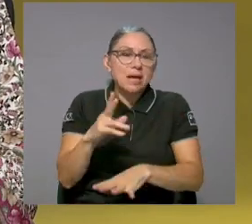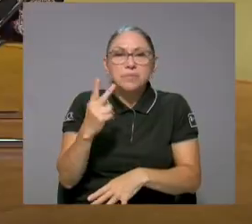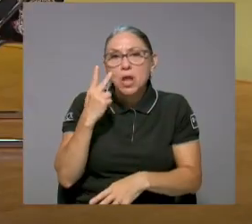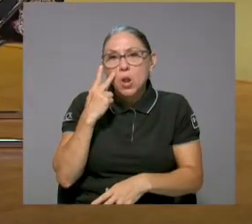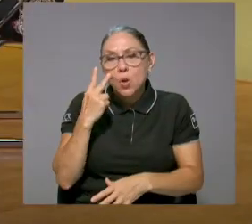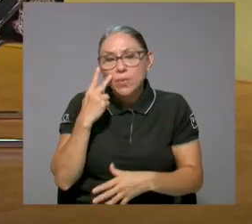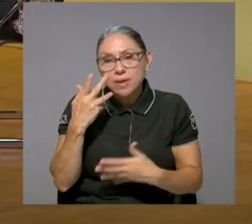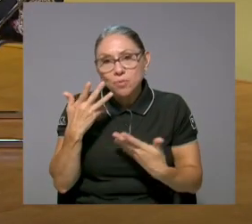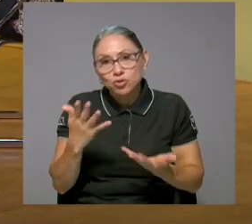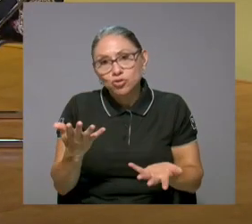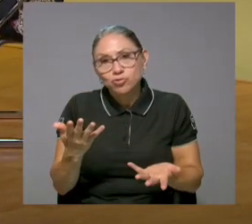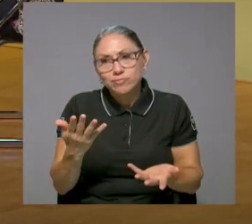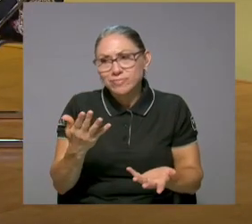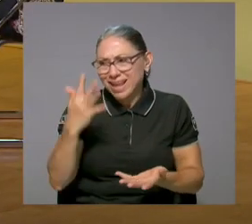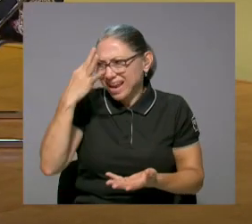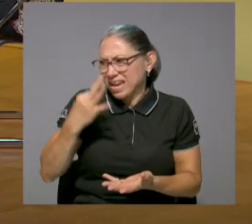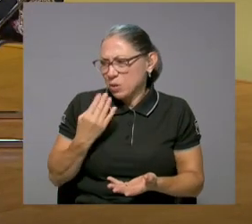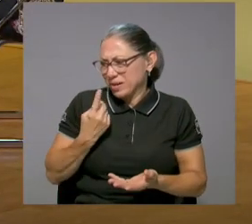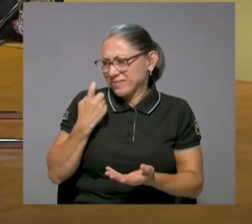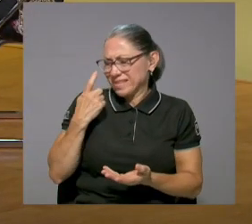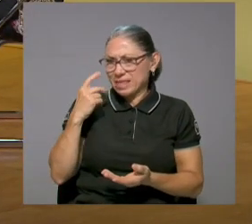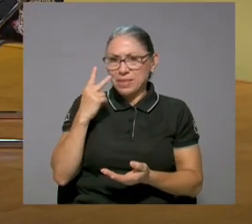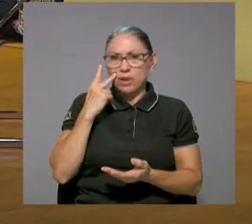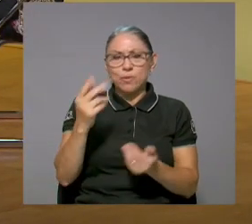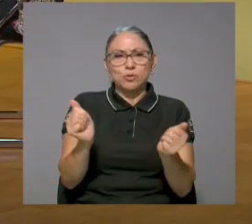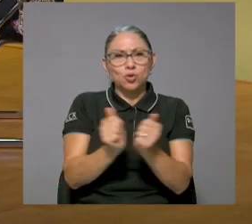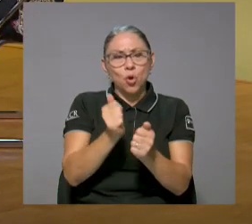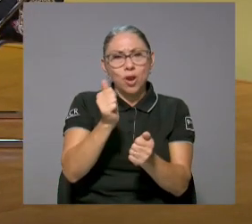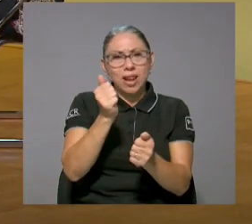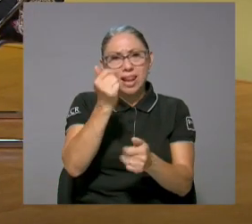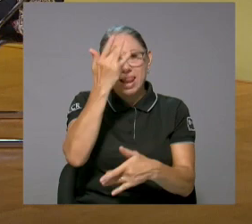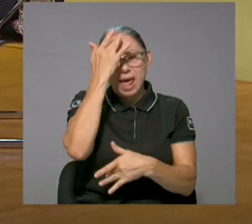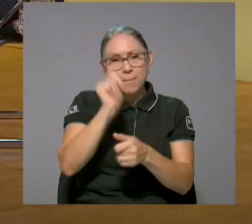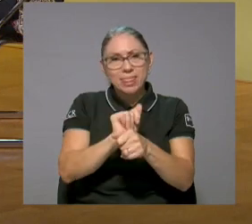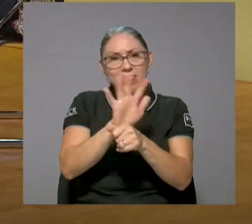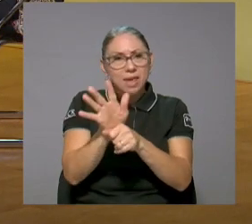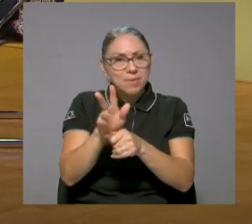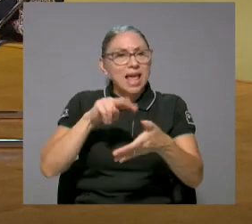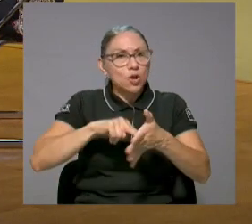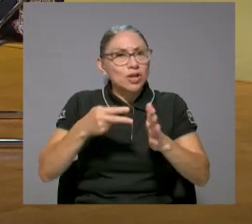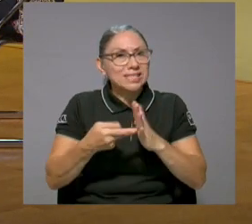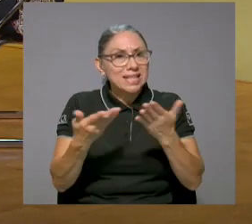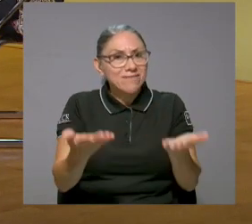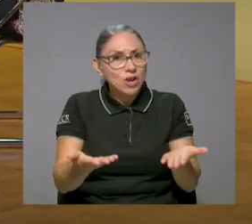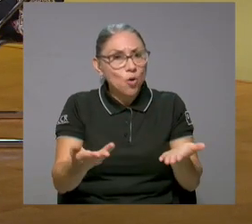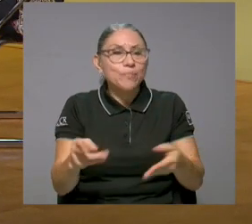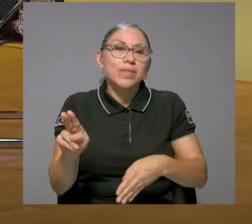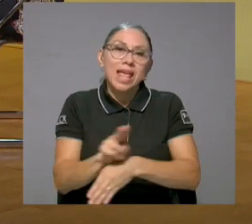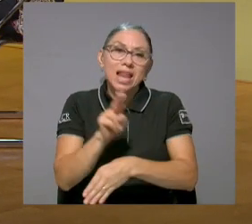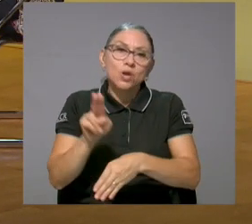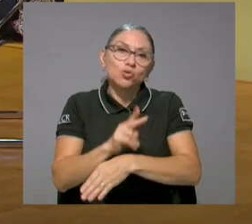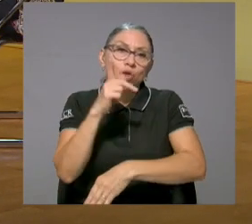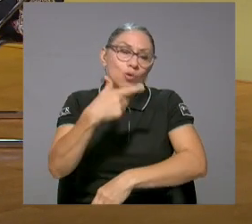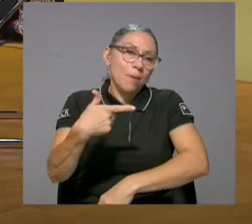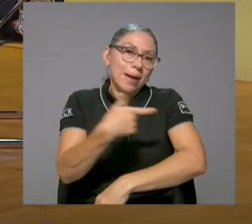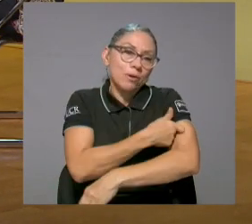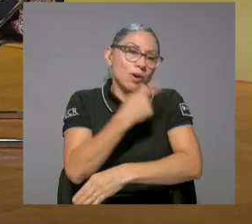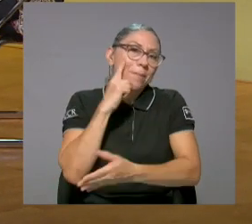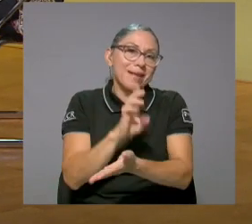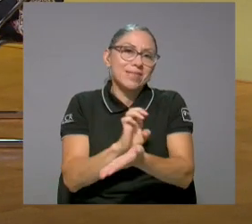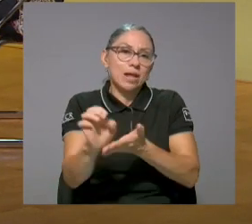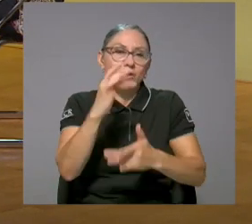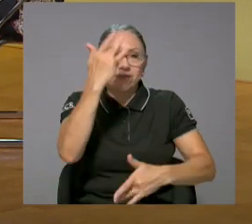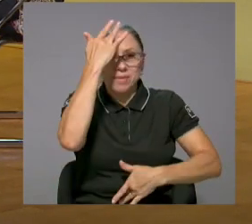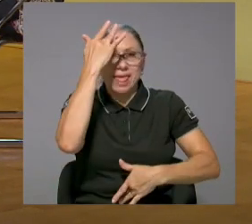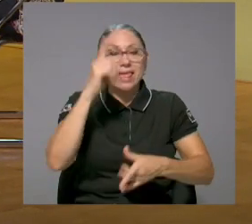polémica. Creo que lo acabamos de ver recientemente con la pandemia y lo que eso significó, el uso de una vacuna que prevenga una enfermedad. Entonces, en el